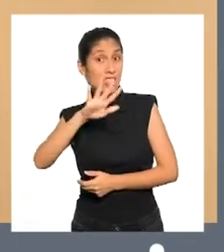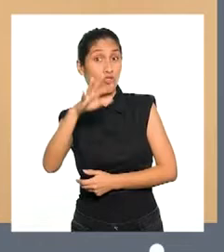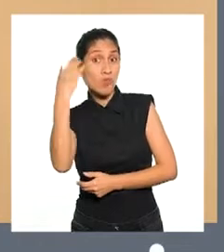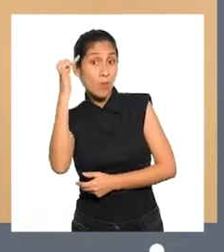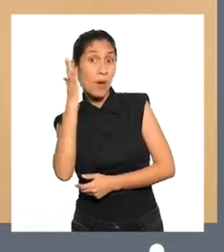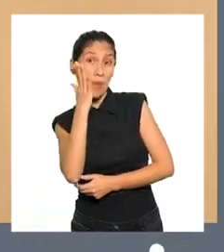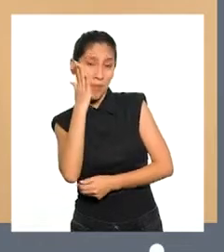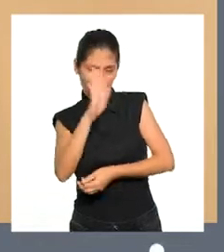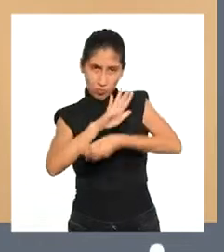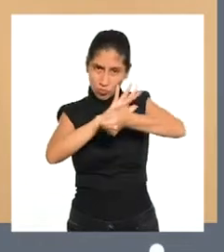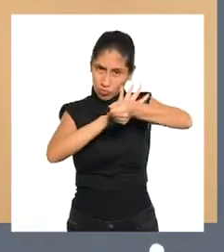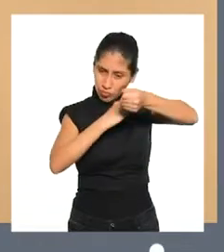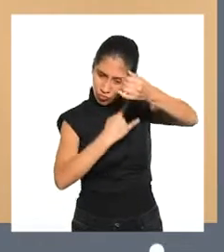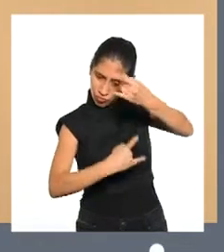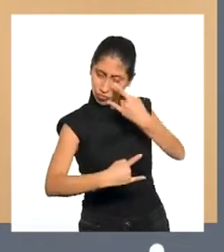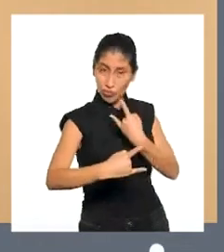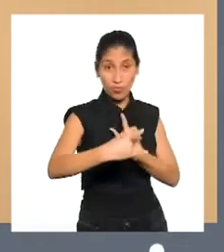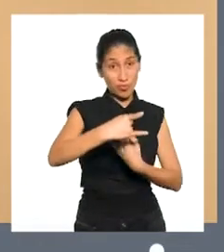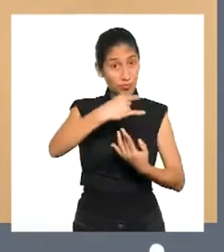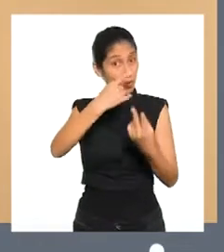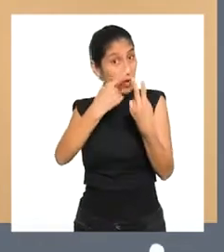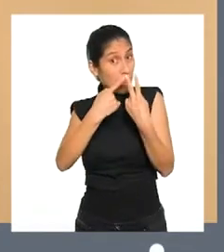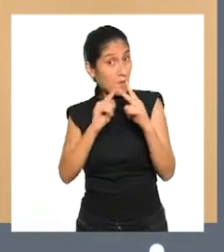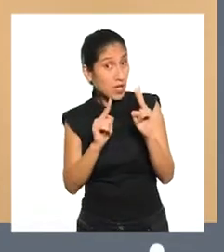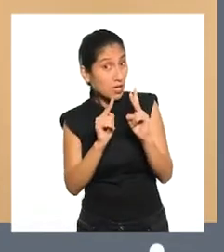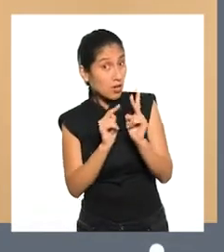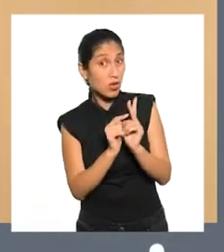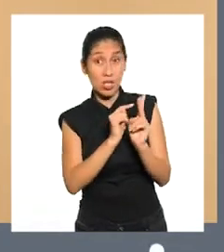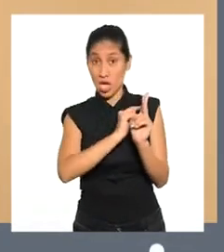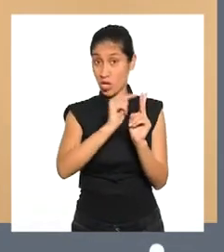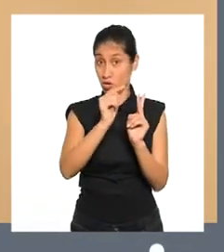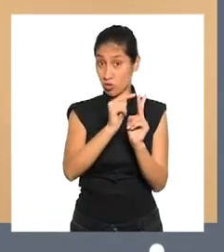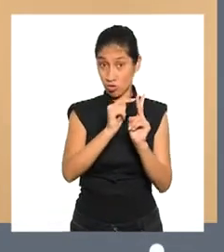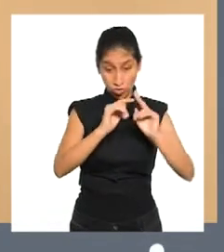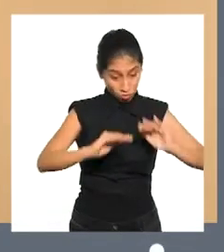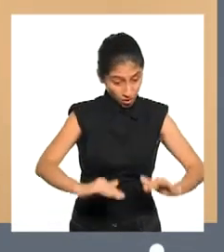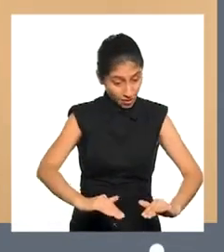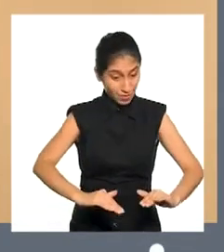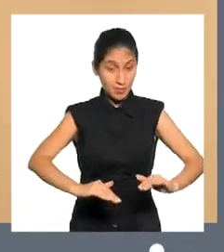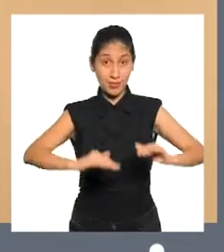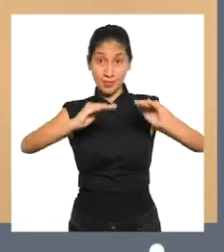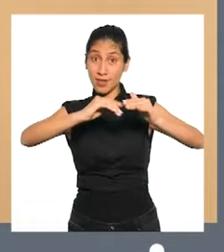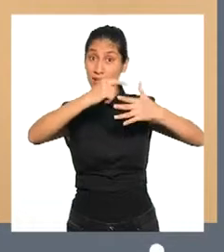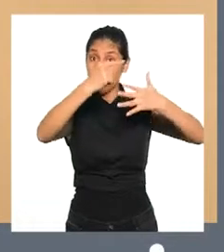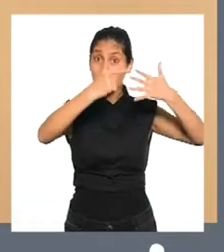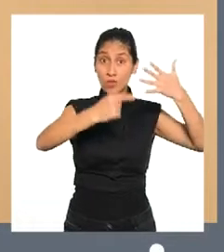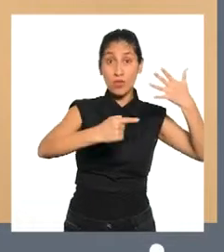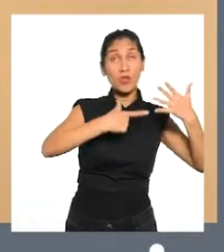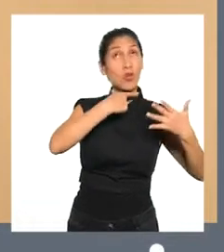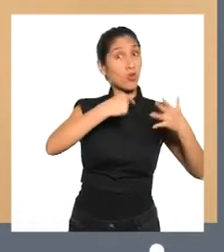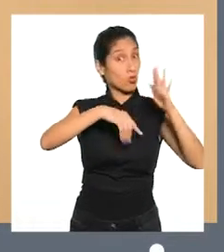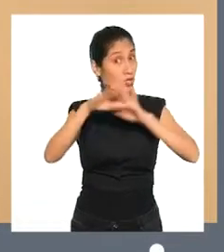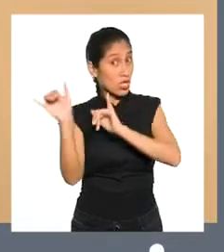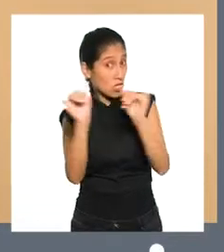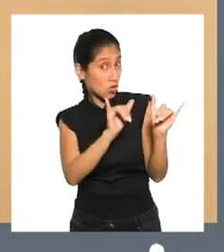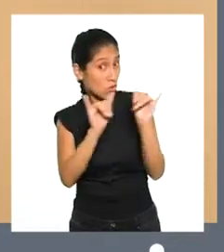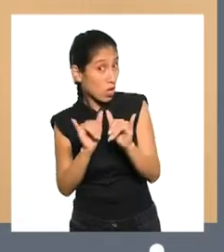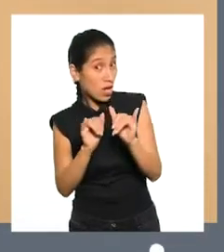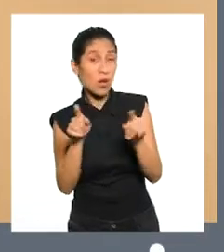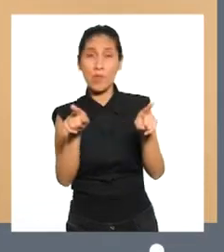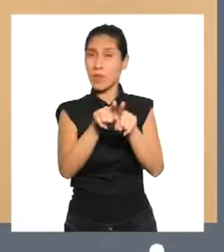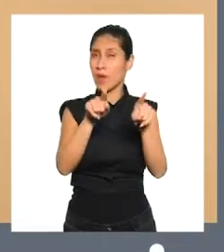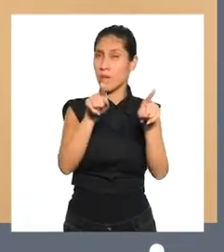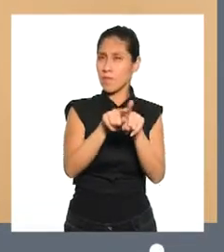padres. Pero eso no significa que desarrollarán los mismos gustos, intereses o personalidad.